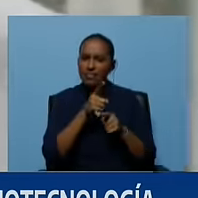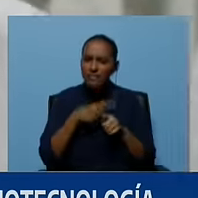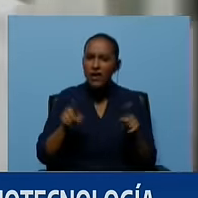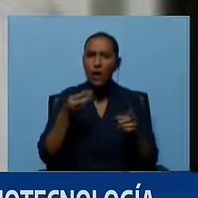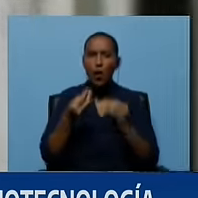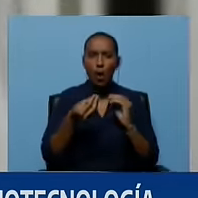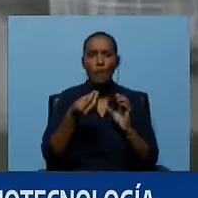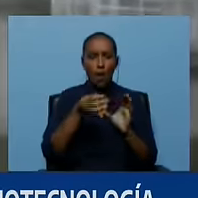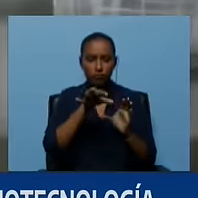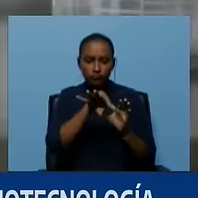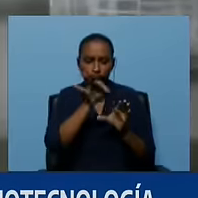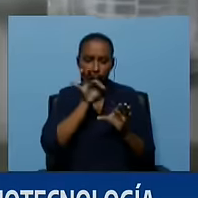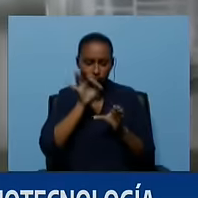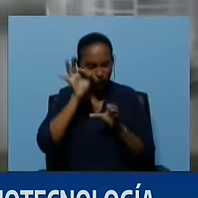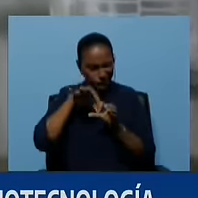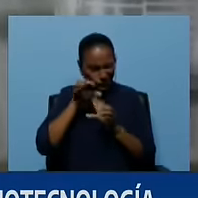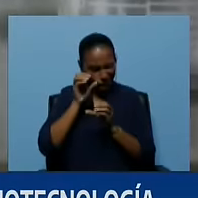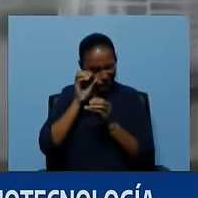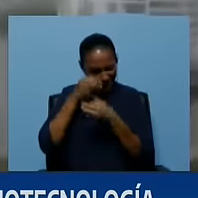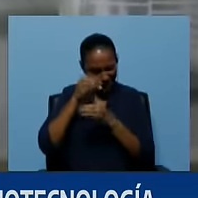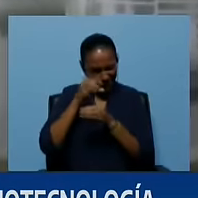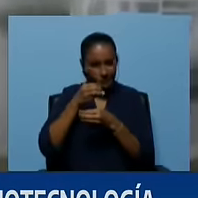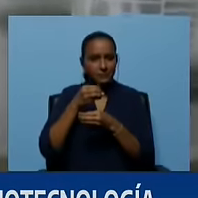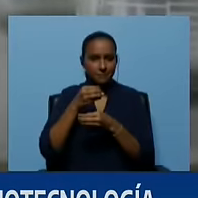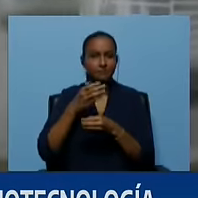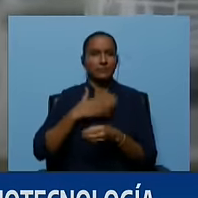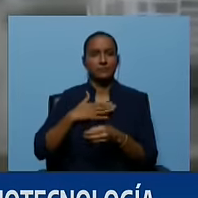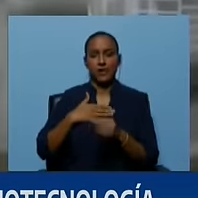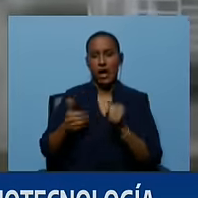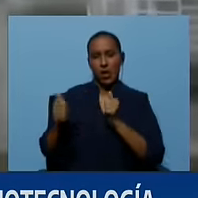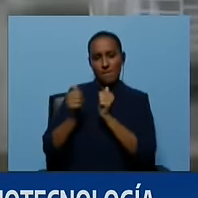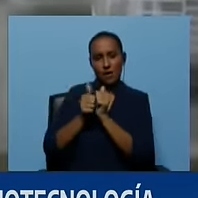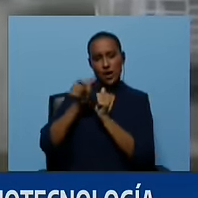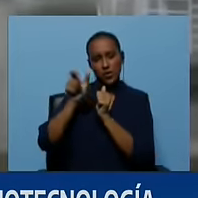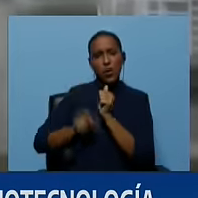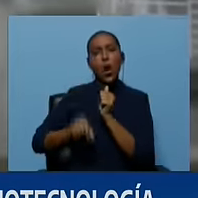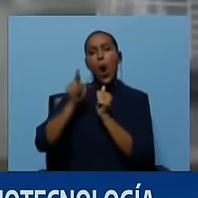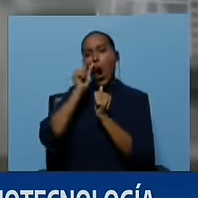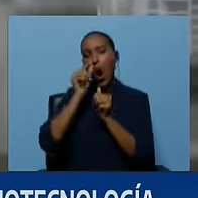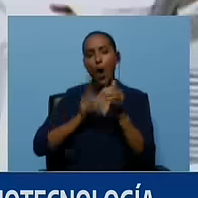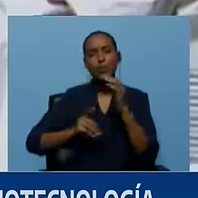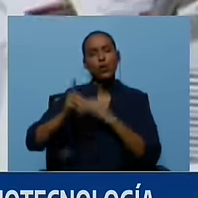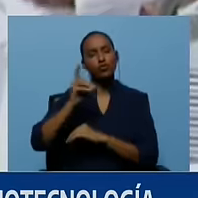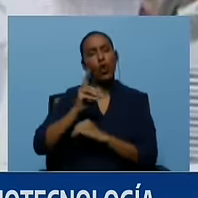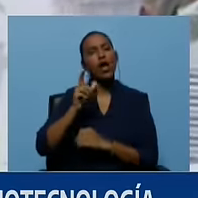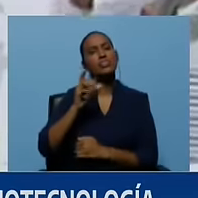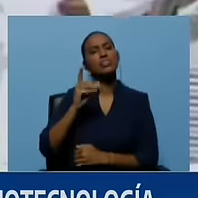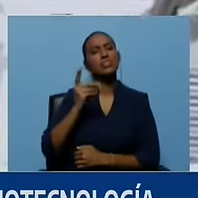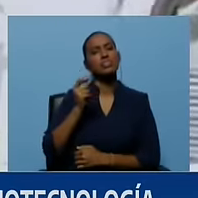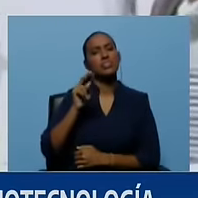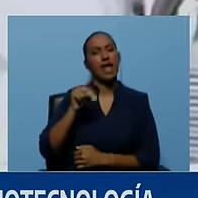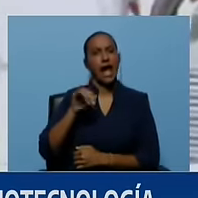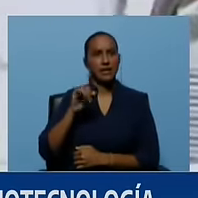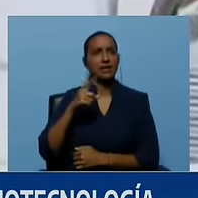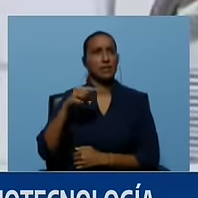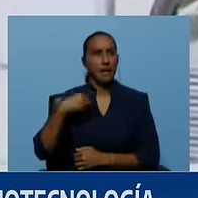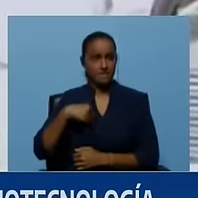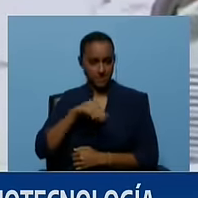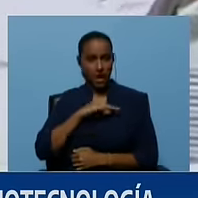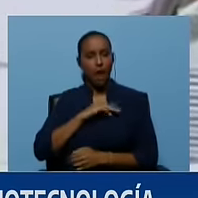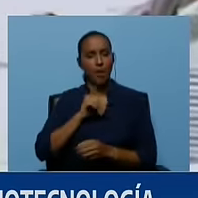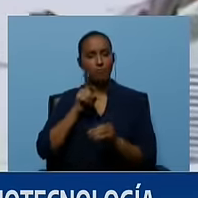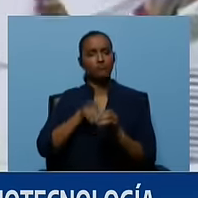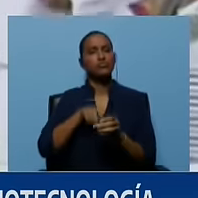soy el subdirector del IBIC, y me encuentro acompañado, tal y como usted lo dijo, con el doctor Daniel Martín, quien es miembro de este centro de